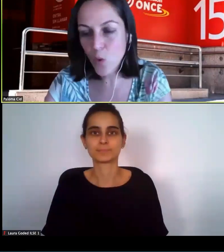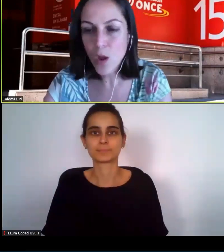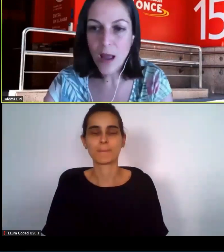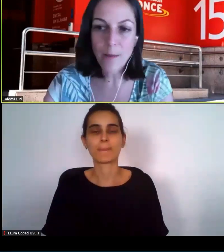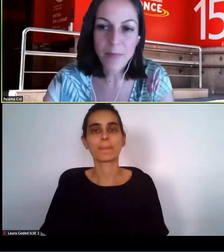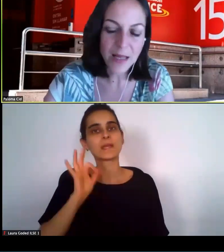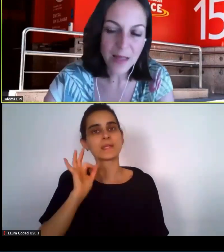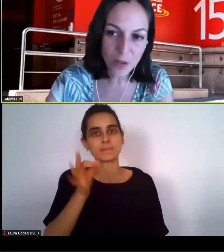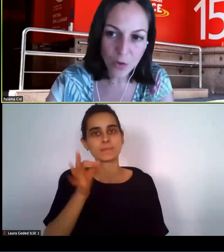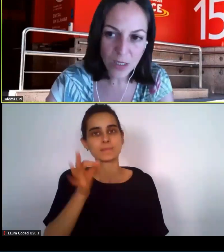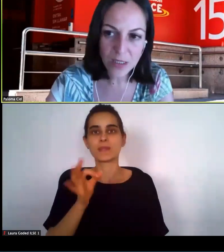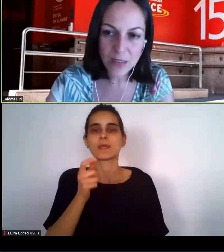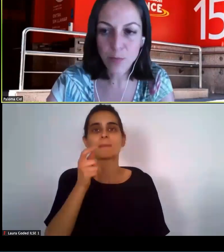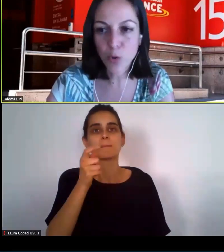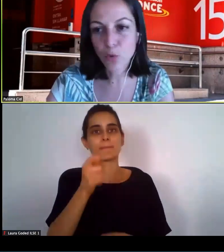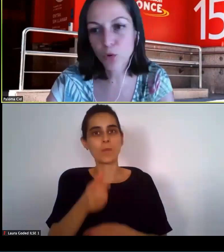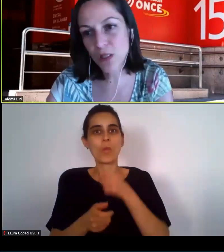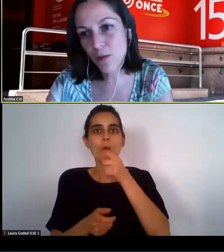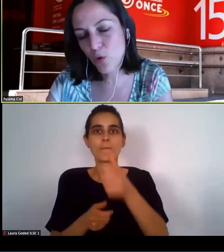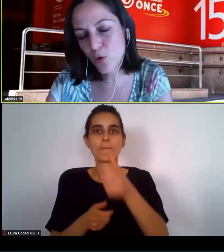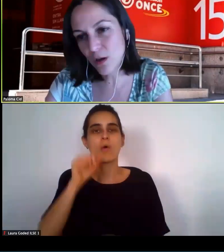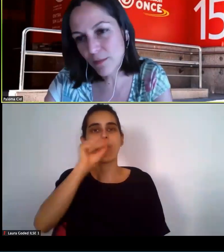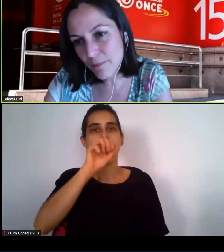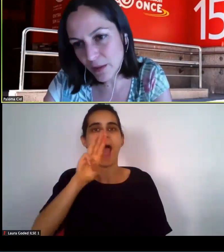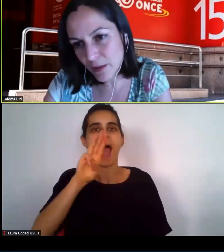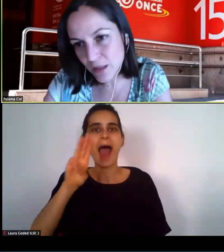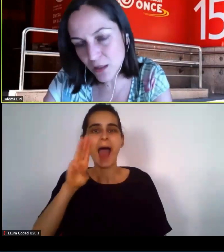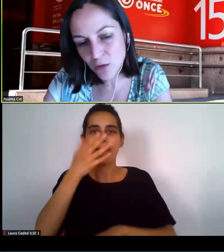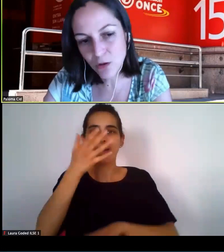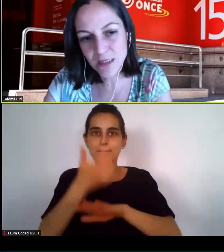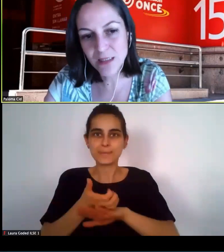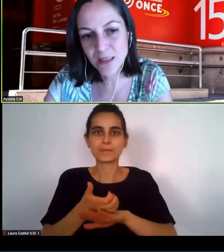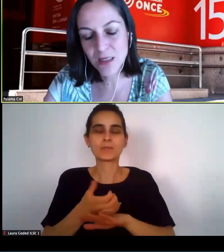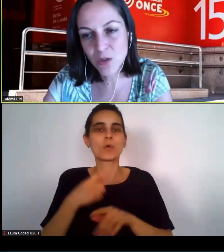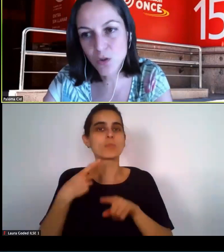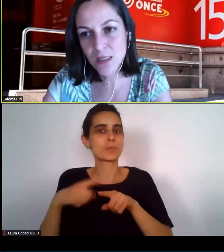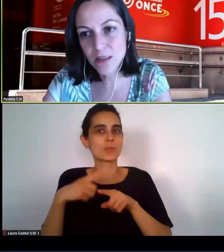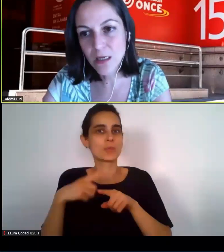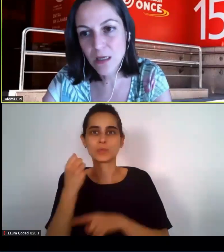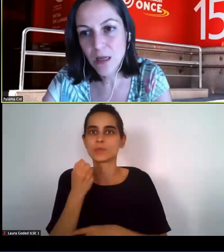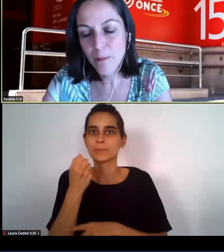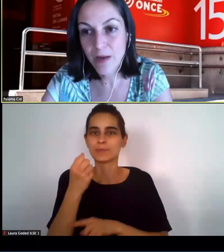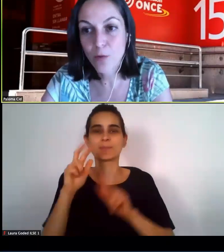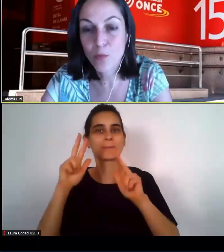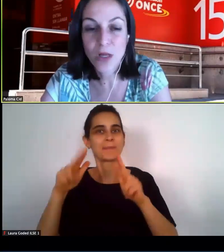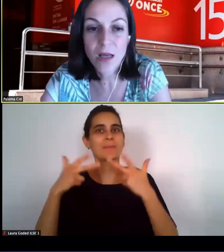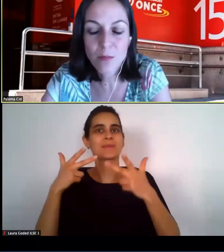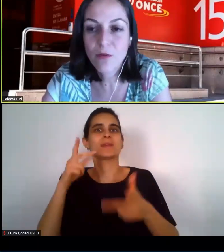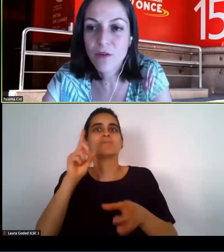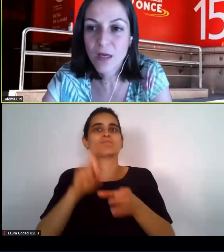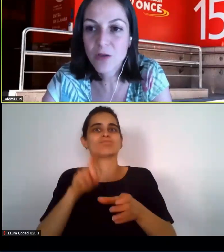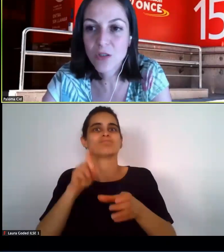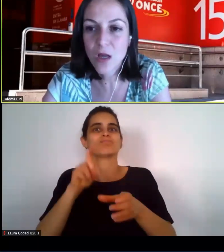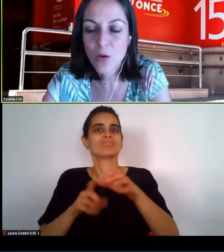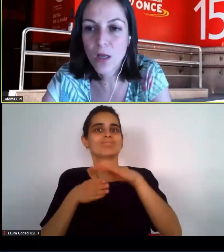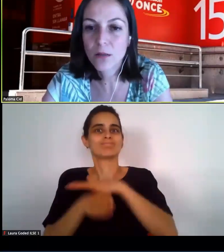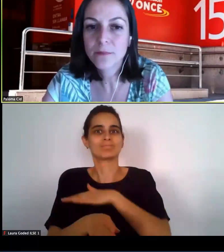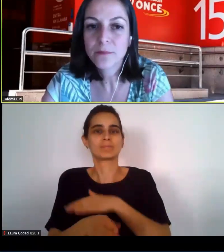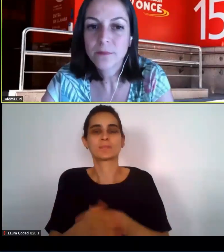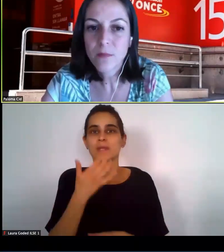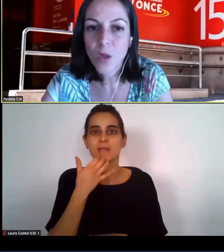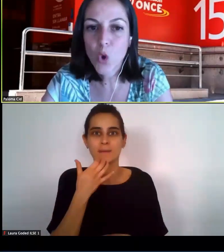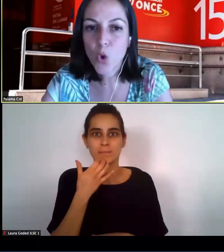habiendo aplicaciones y productos de apoyo que van permitiendo todas estas cosas, pero, por ejemplo, fijaros